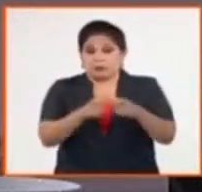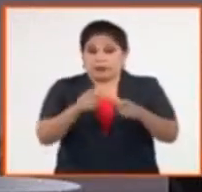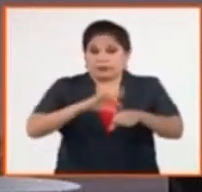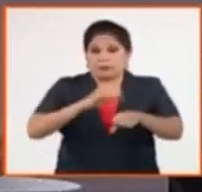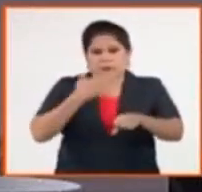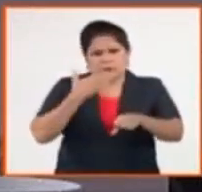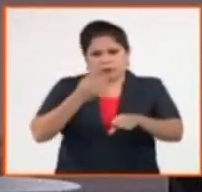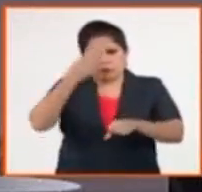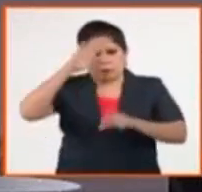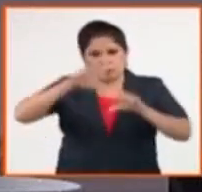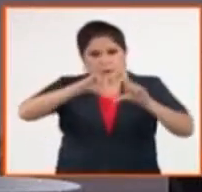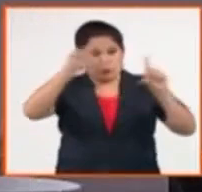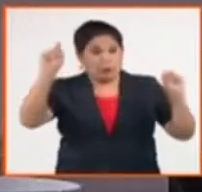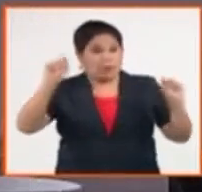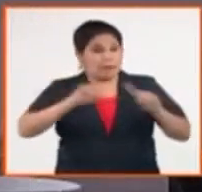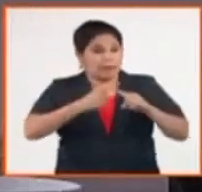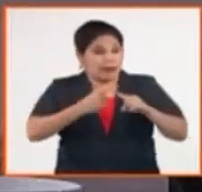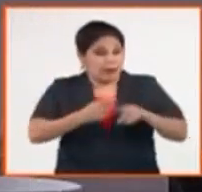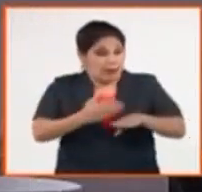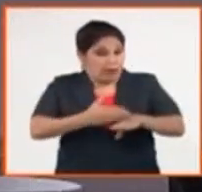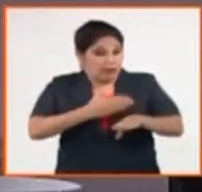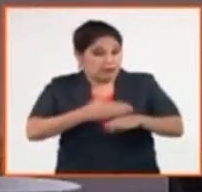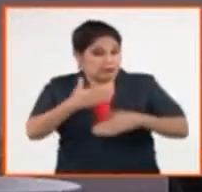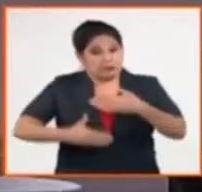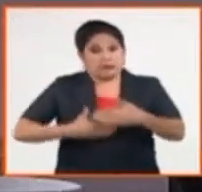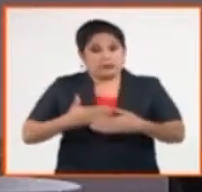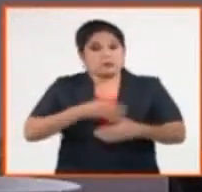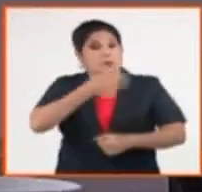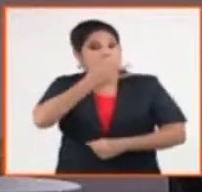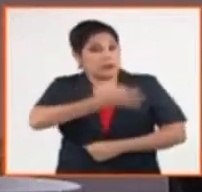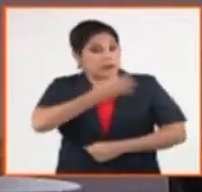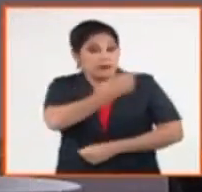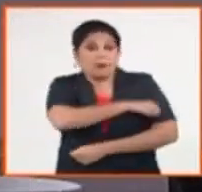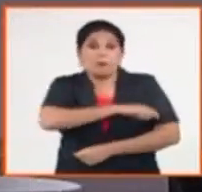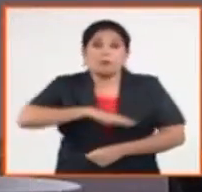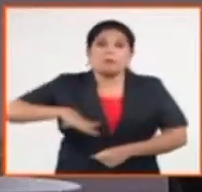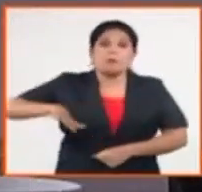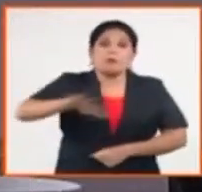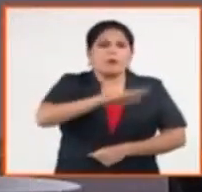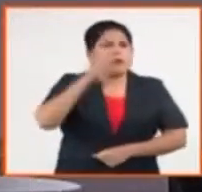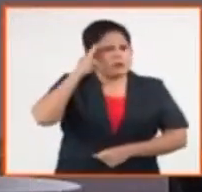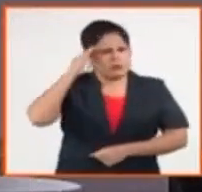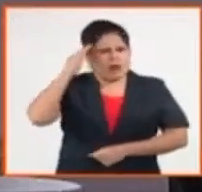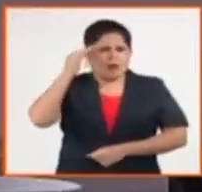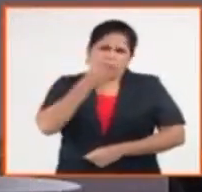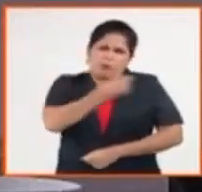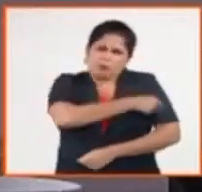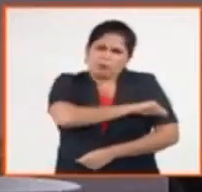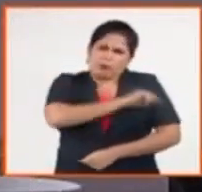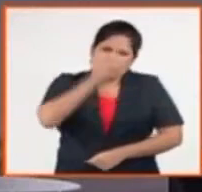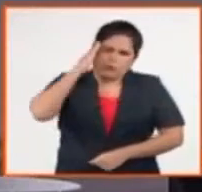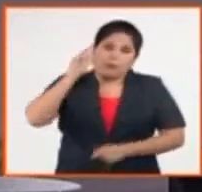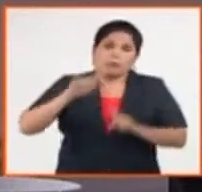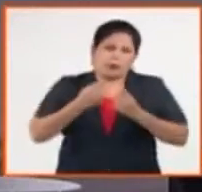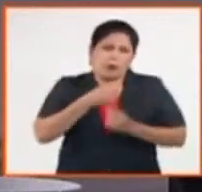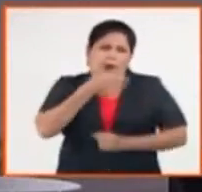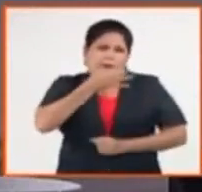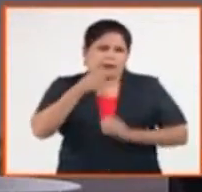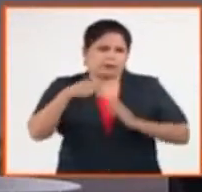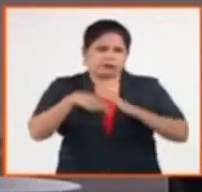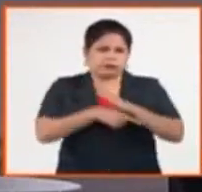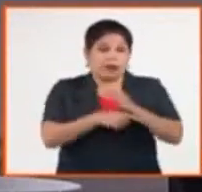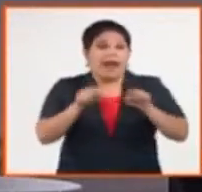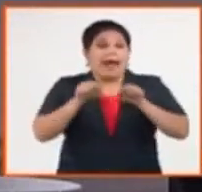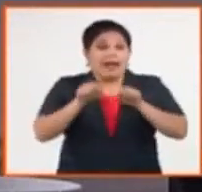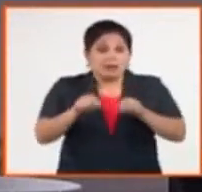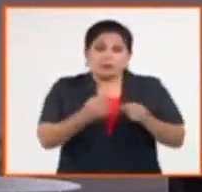Pero detrás de este proceso hay que explicar también a nuestra población, aunque sabemos que la mayoría está consciente de ello, está un